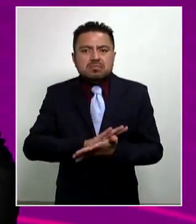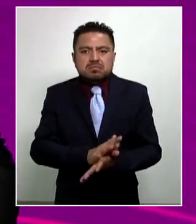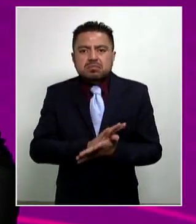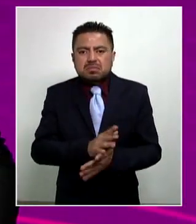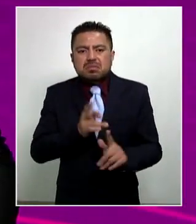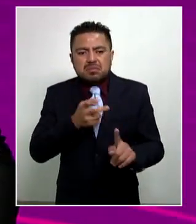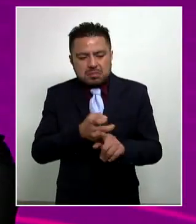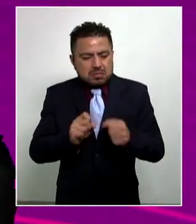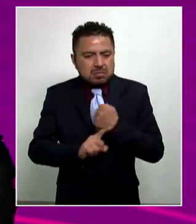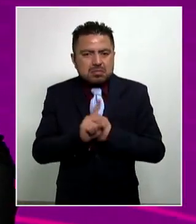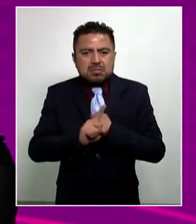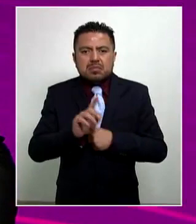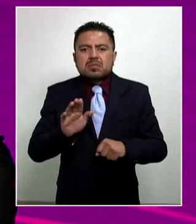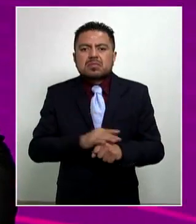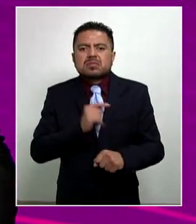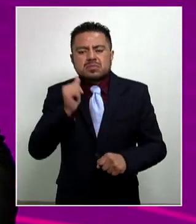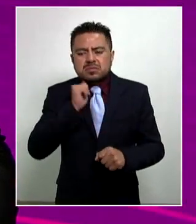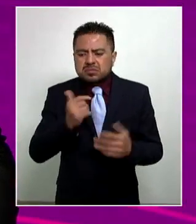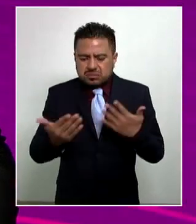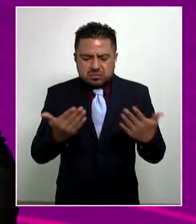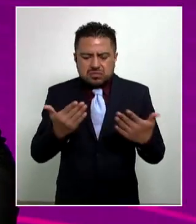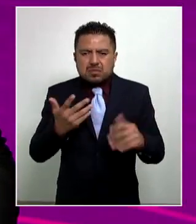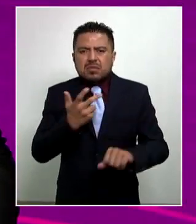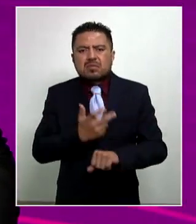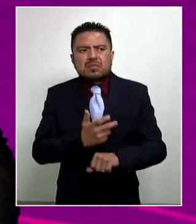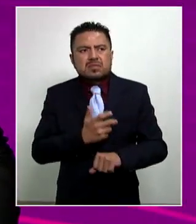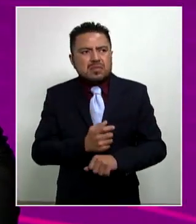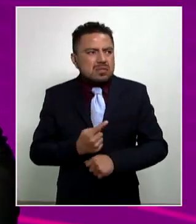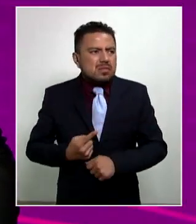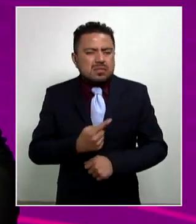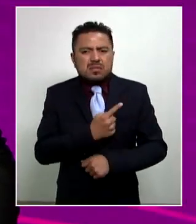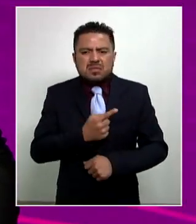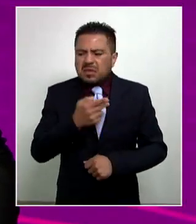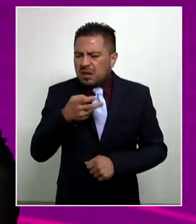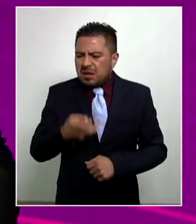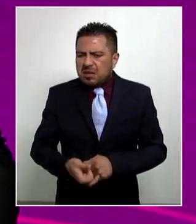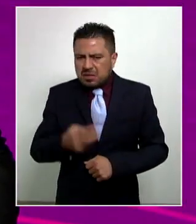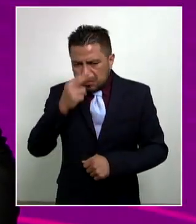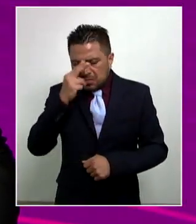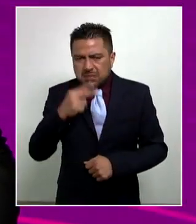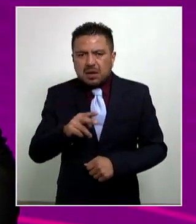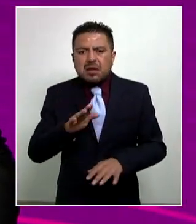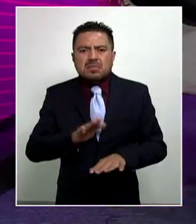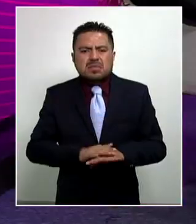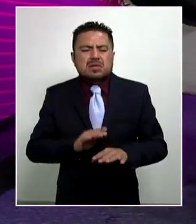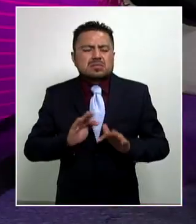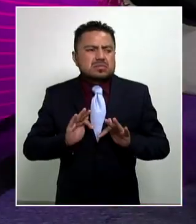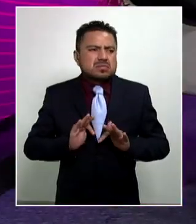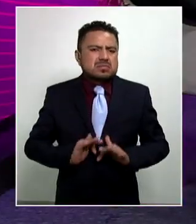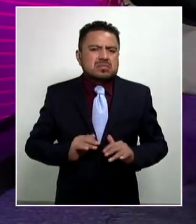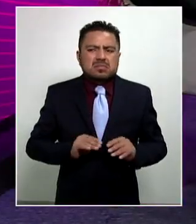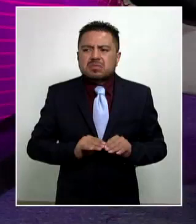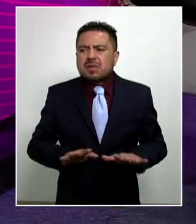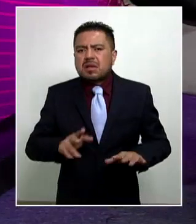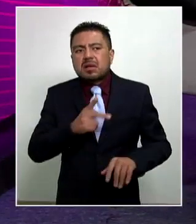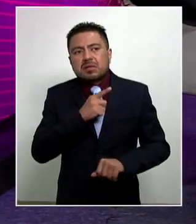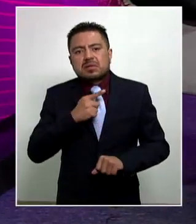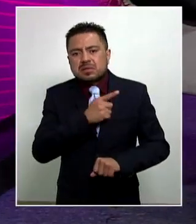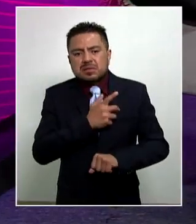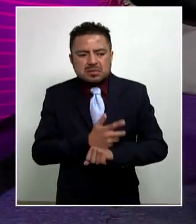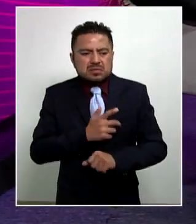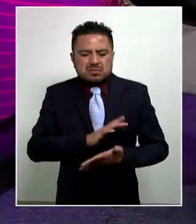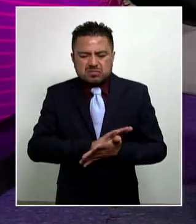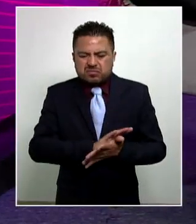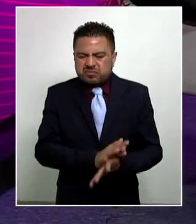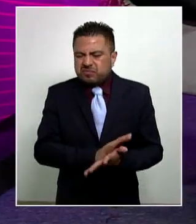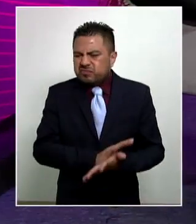este fenómeno, porque más siempre nos comparábamos con Estados Unidos y decíamos, no, hombre, aquí pues es el paraíso, porque fíjense, en Estados Unidos hay